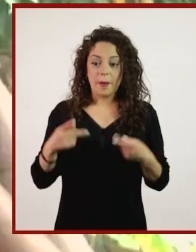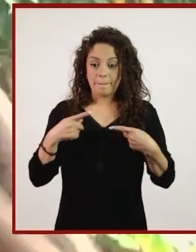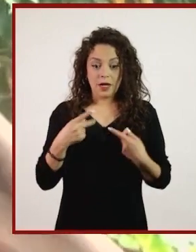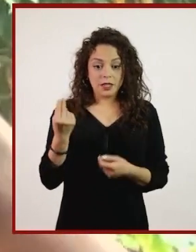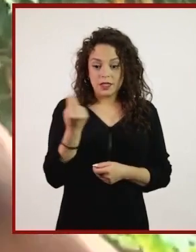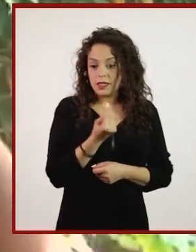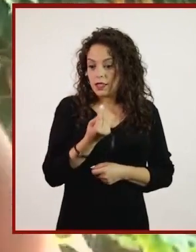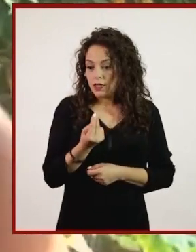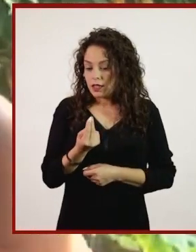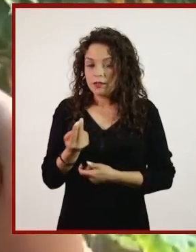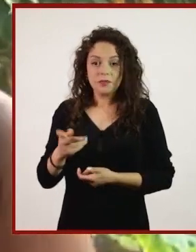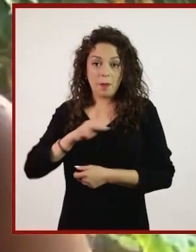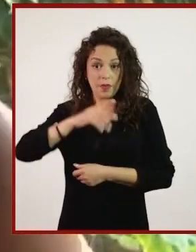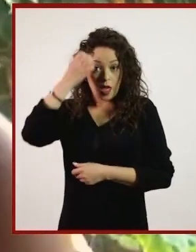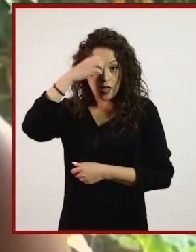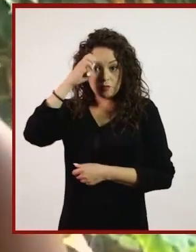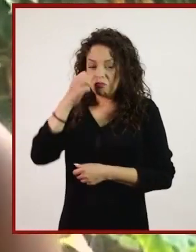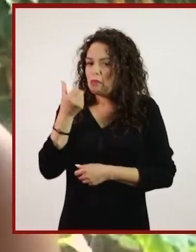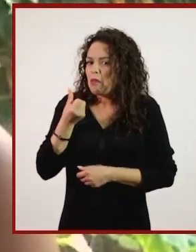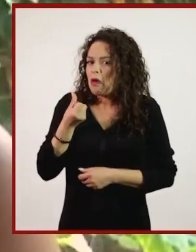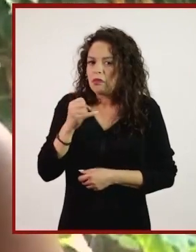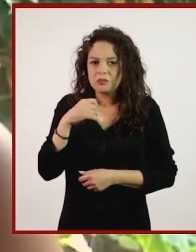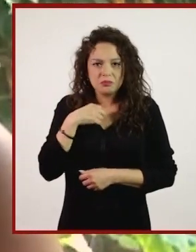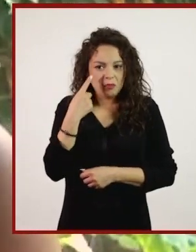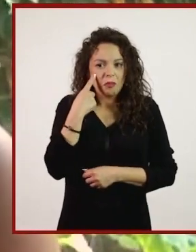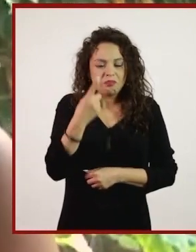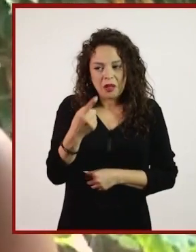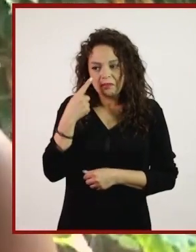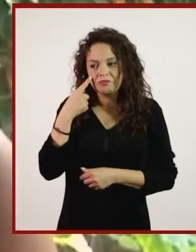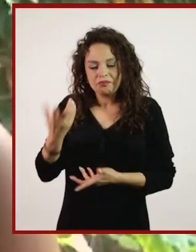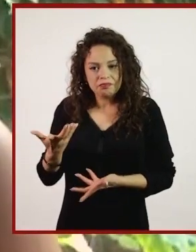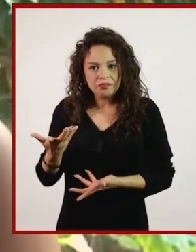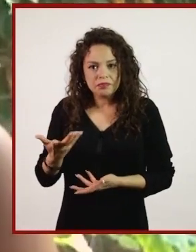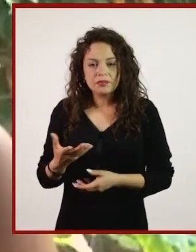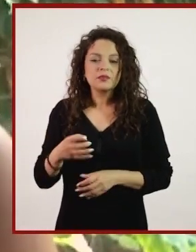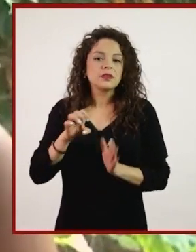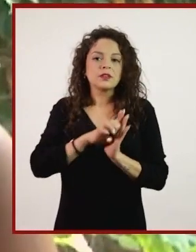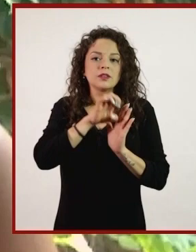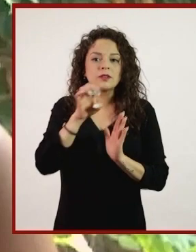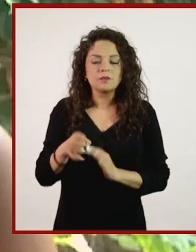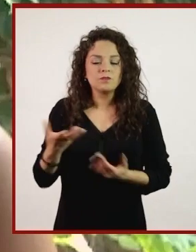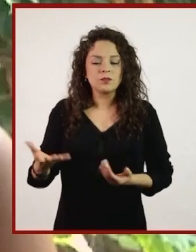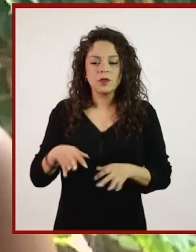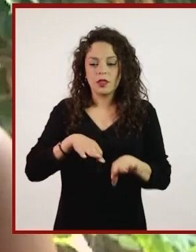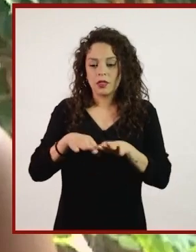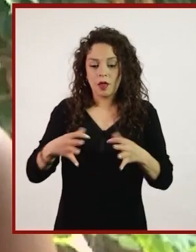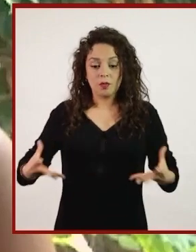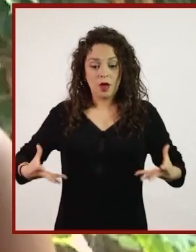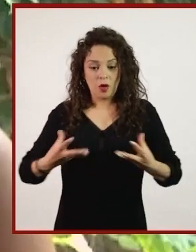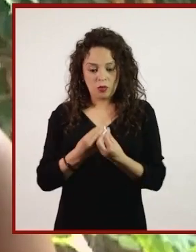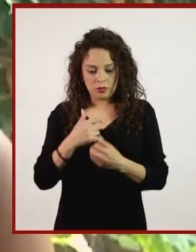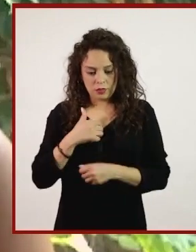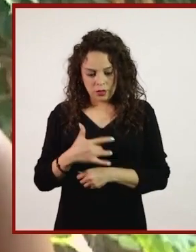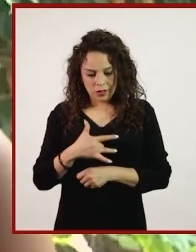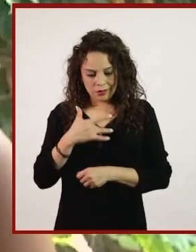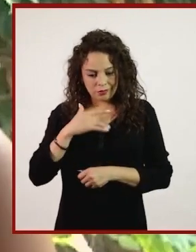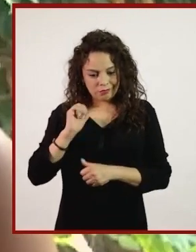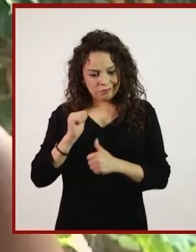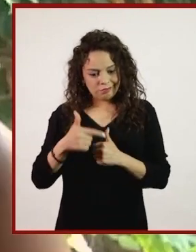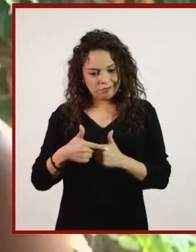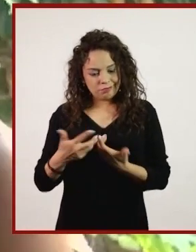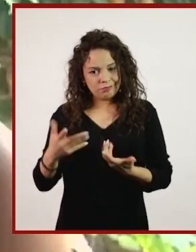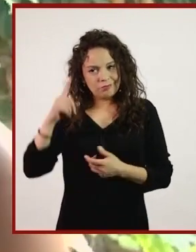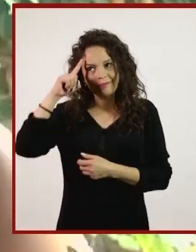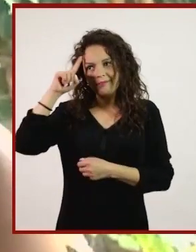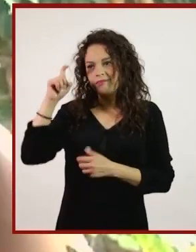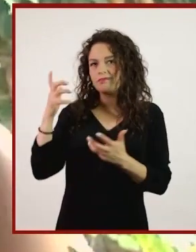menos en mi experiencia ha sido así. O sea, es como querer trabajar ese algo